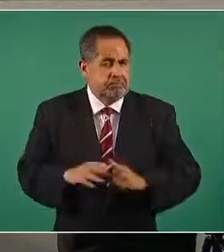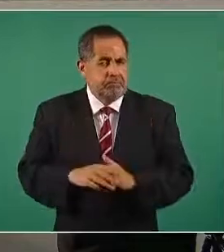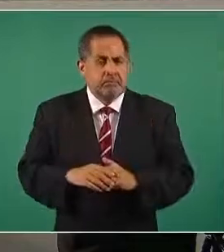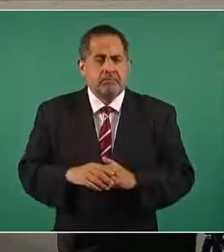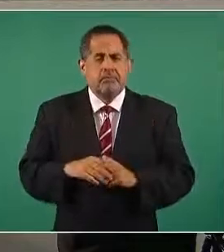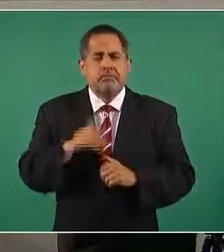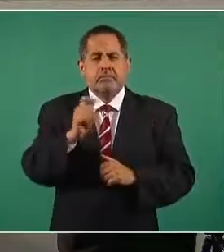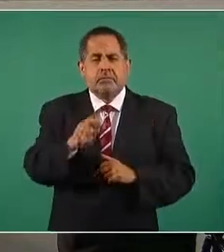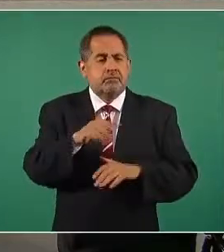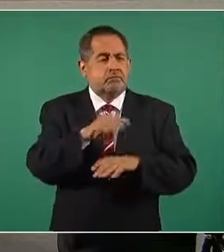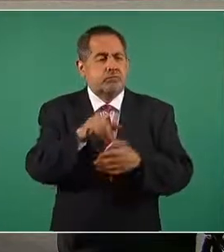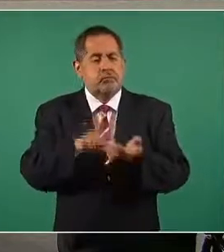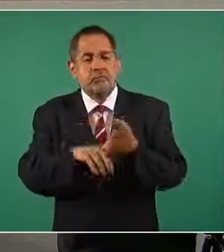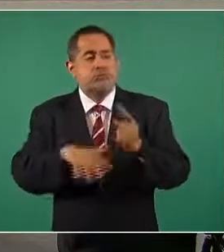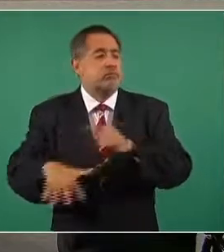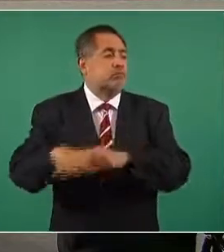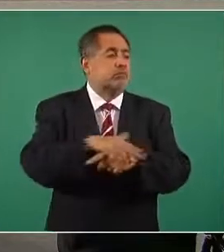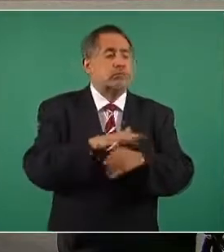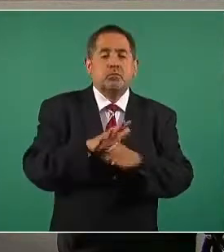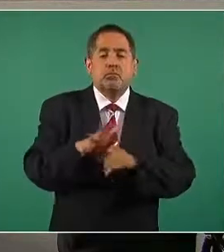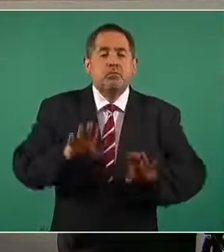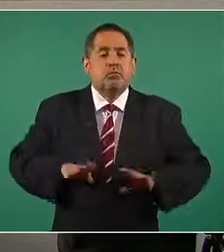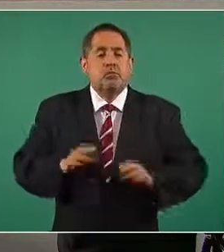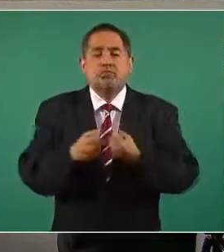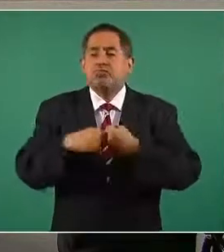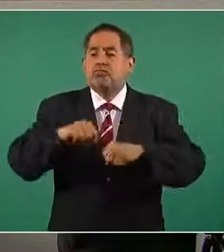sobre todo lo social,